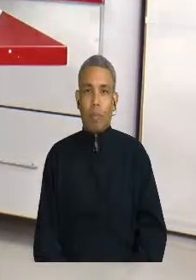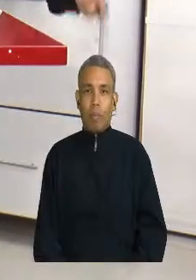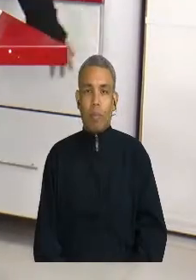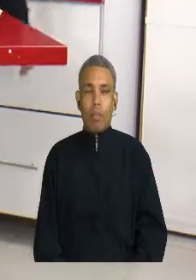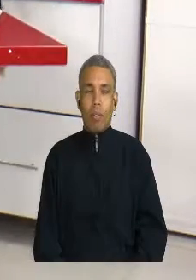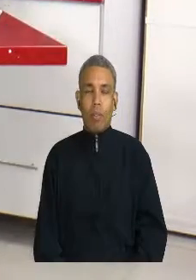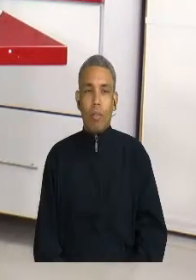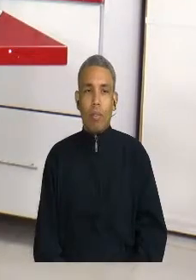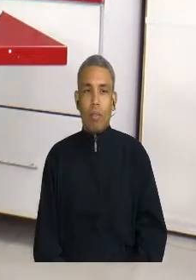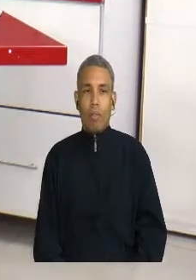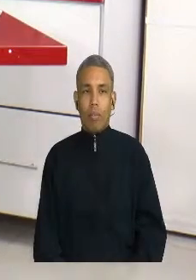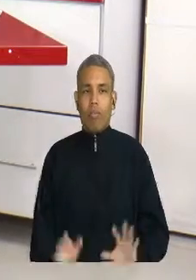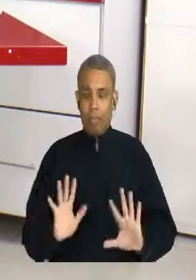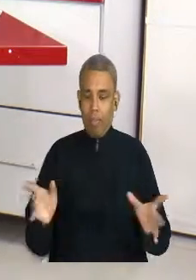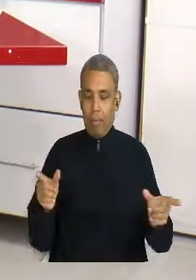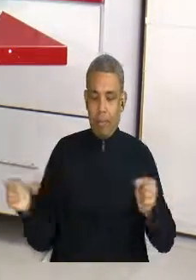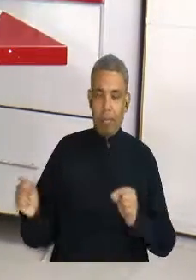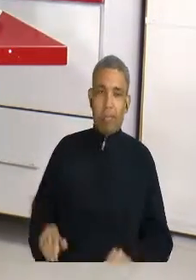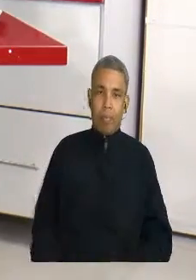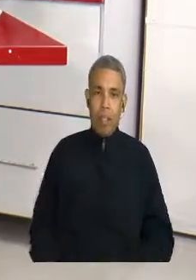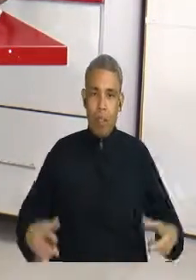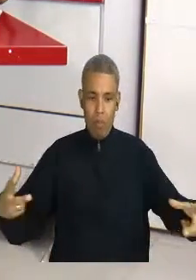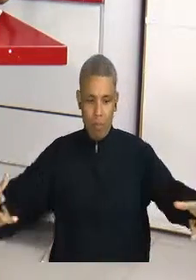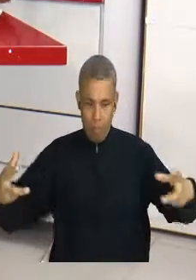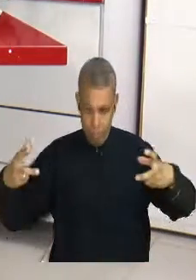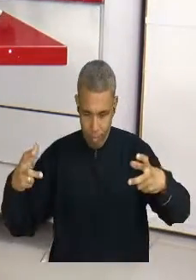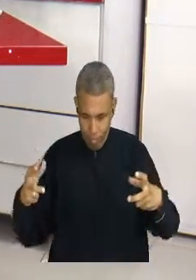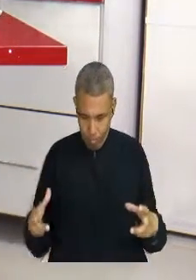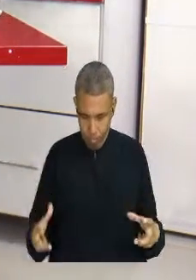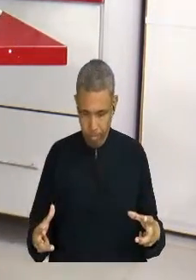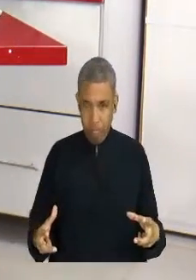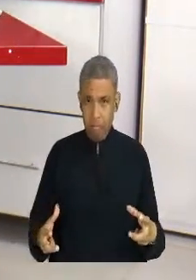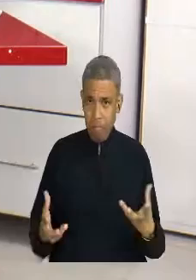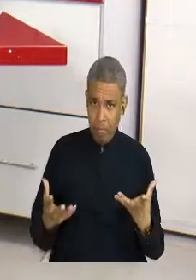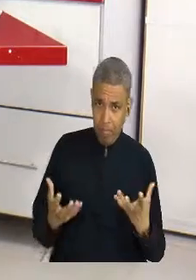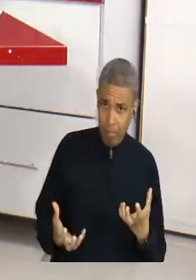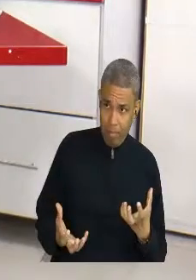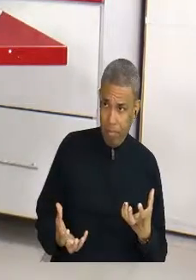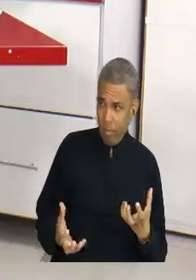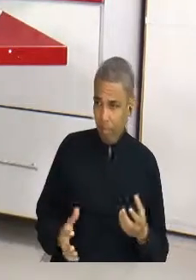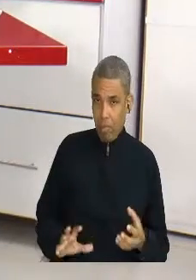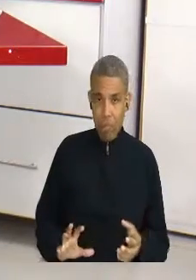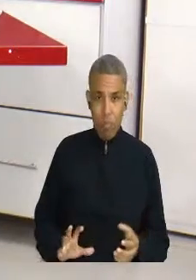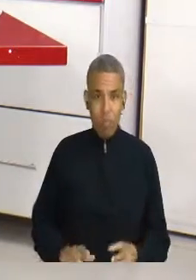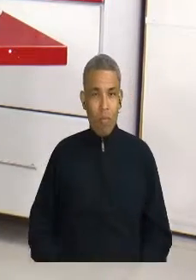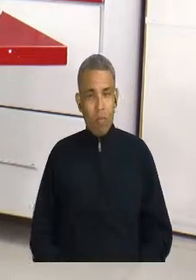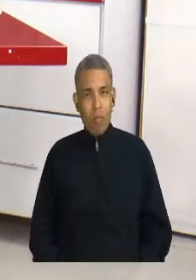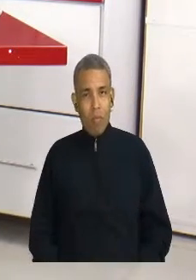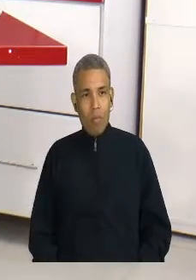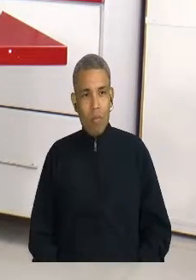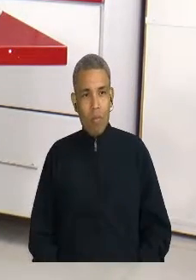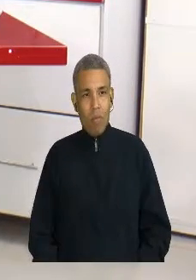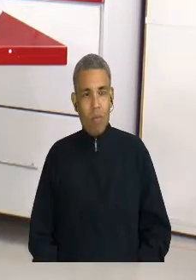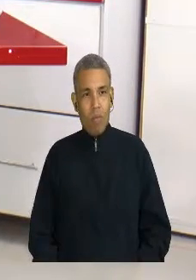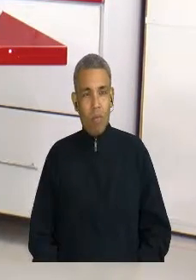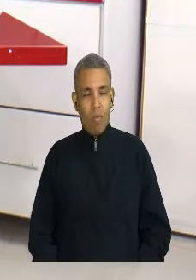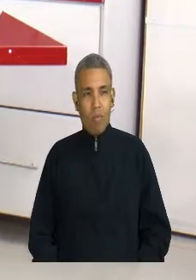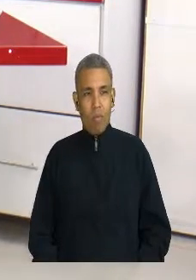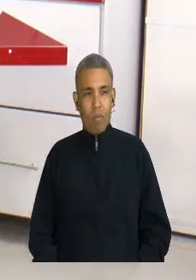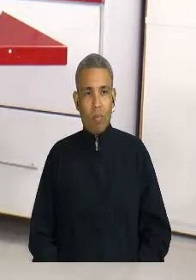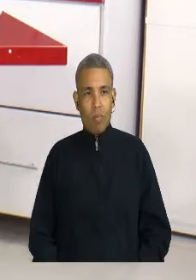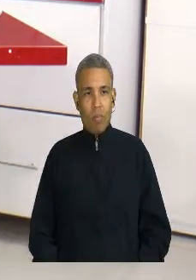para hacer nuestro montaje. Listo, Rochi, empezamos a agregar. Vale. No sé si tú quieres hacer también un montaje. Siempre me... Siempre, bueno, en esta